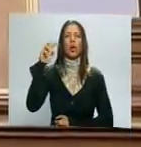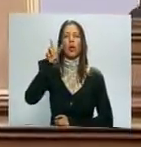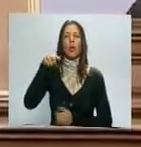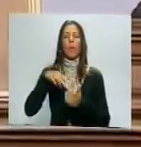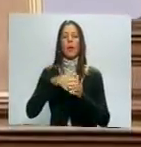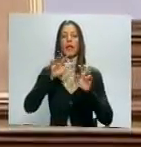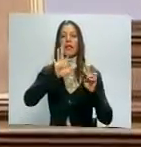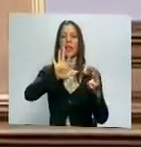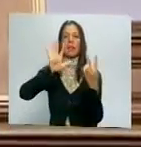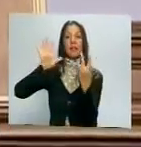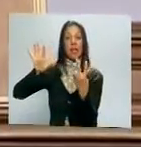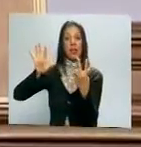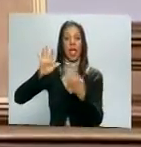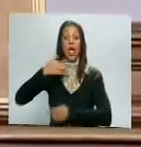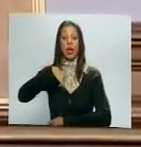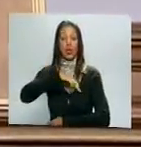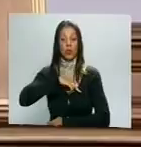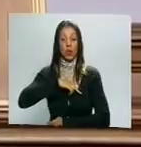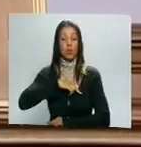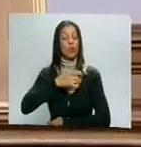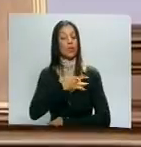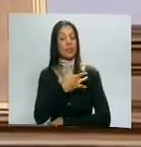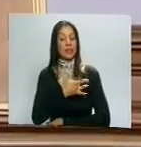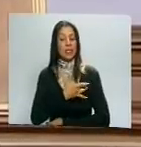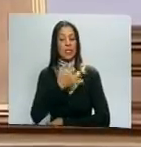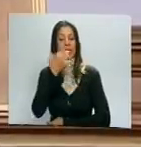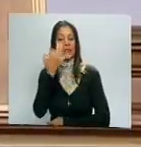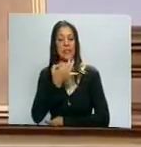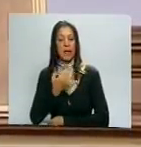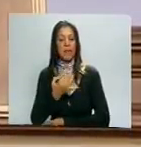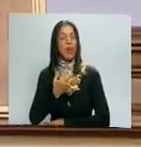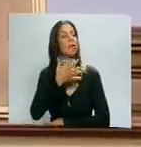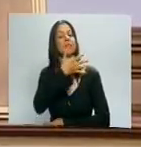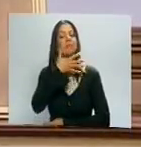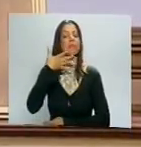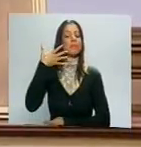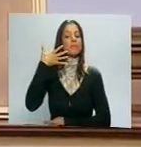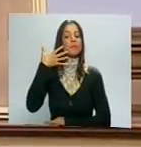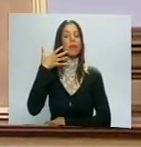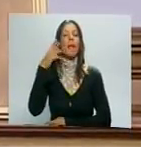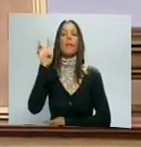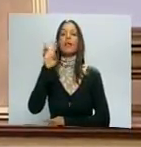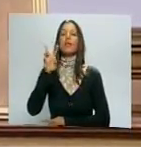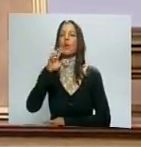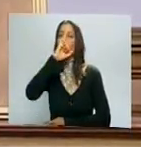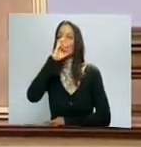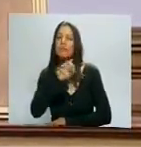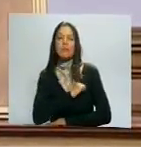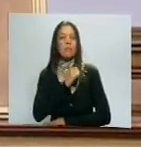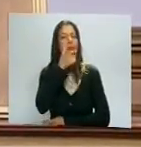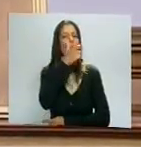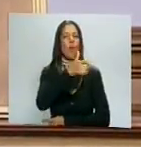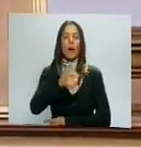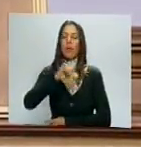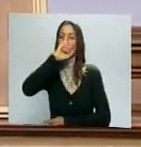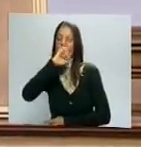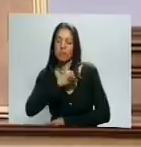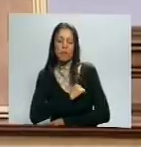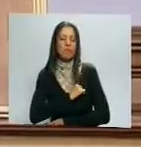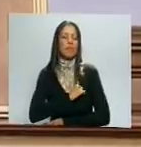2017, nosotros nos sentimos verdaderamente orgullosos de este pueblo, porque lo que pasó en